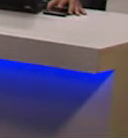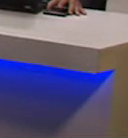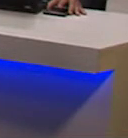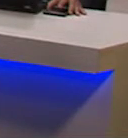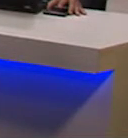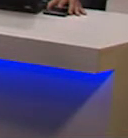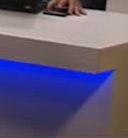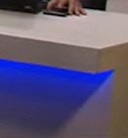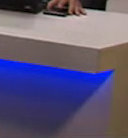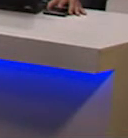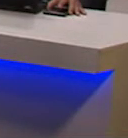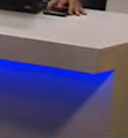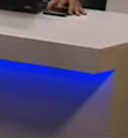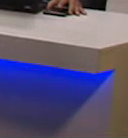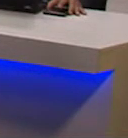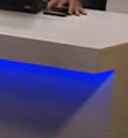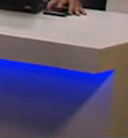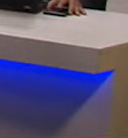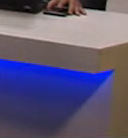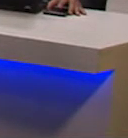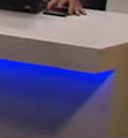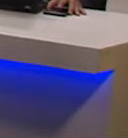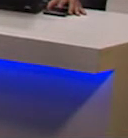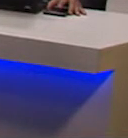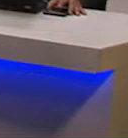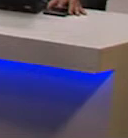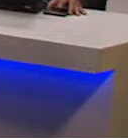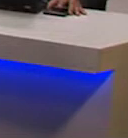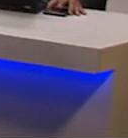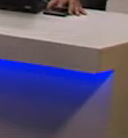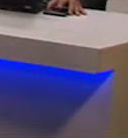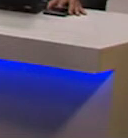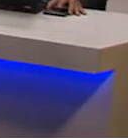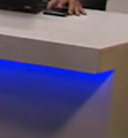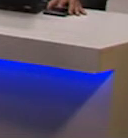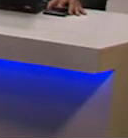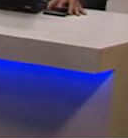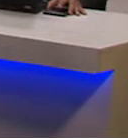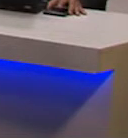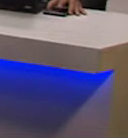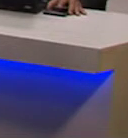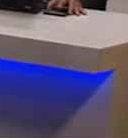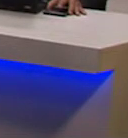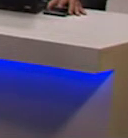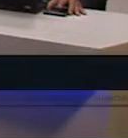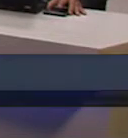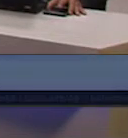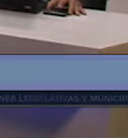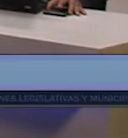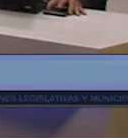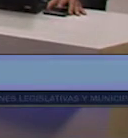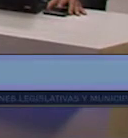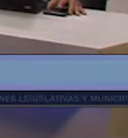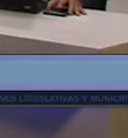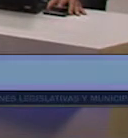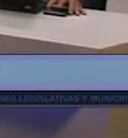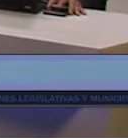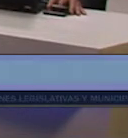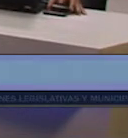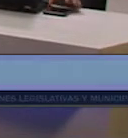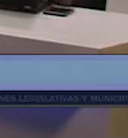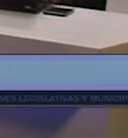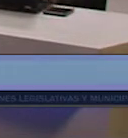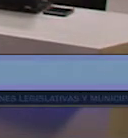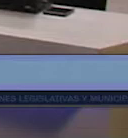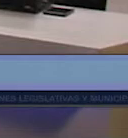2018 el huerto tuya les saluda muchísimas gracias está con nosotros nuestro compañero palmo nevar viento